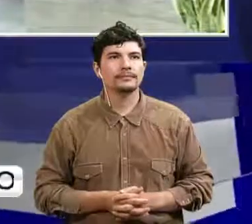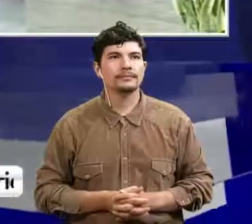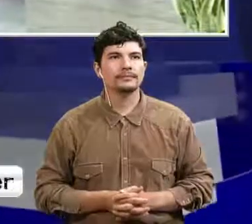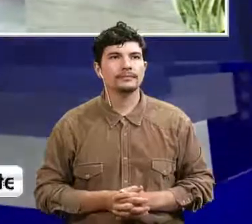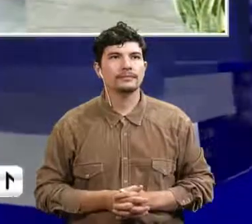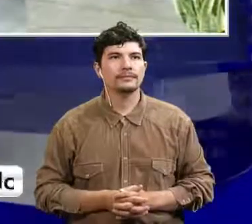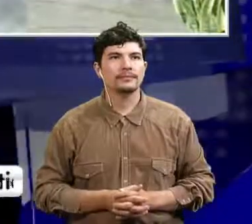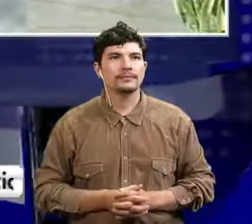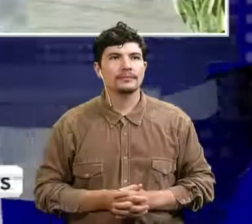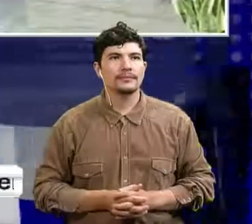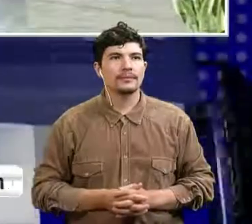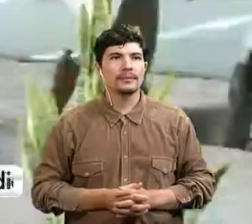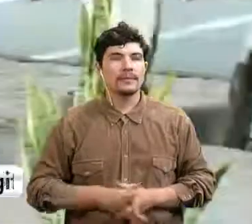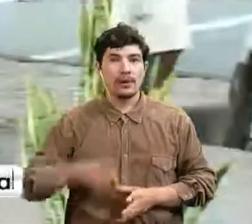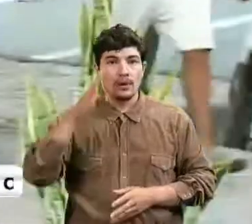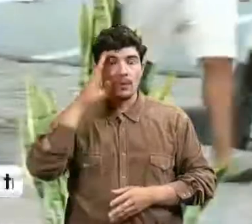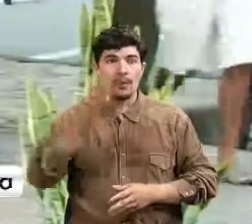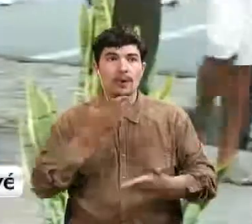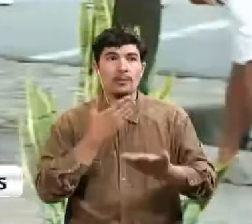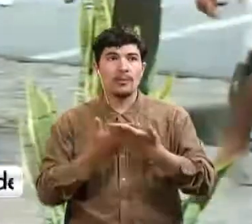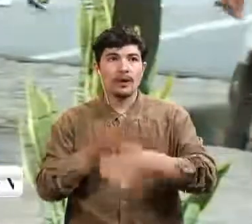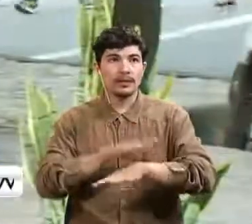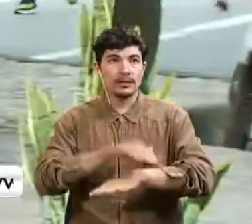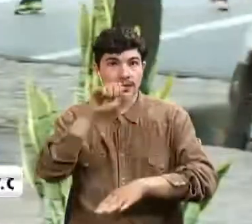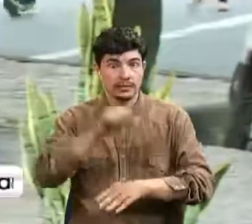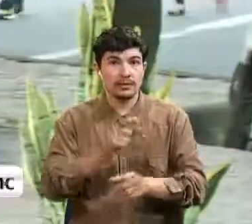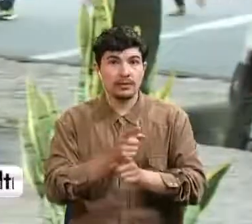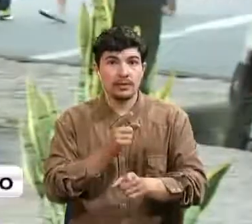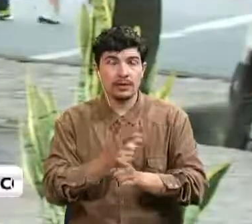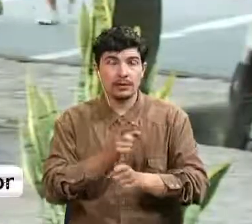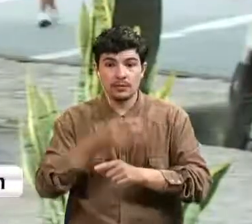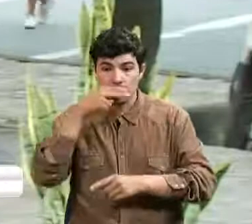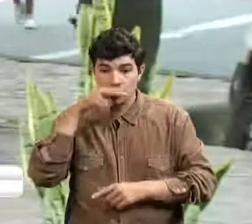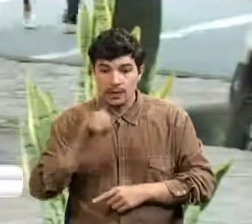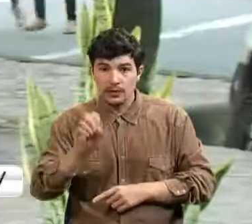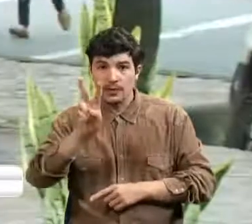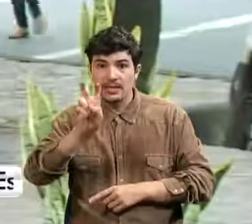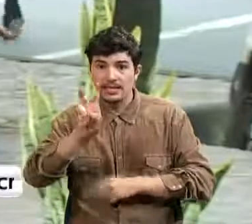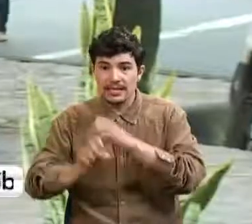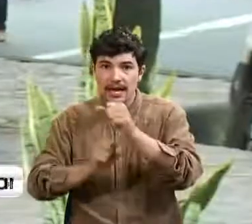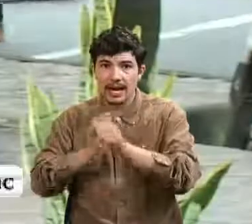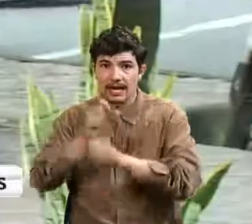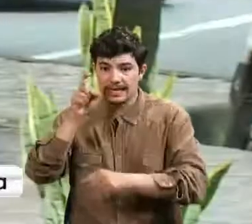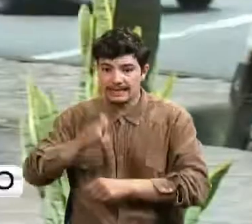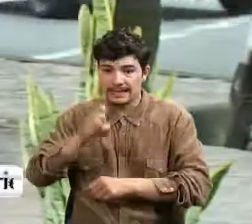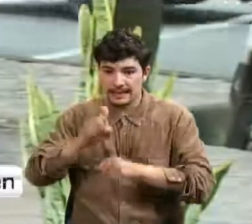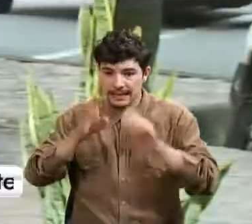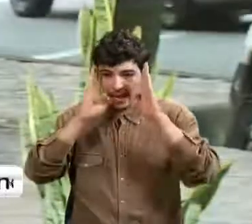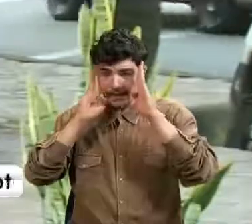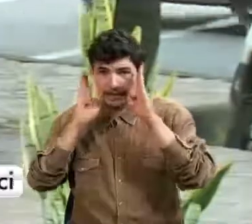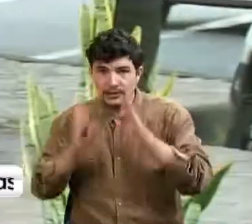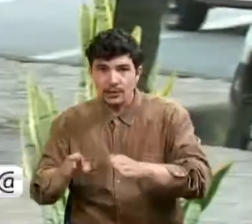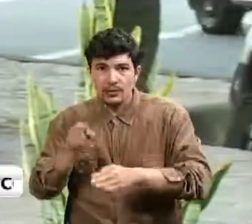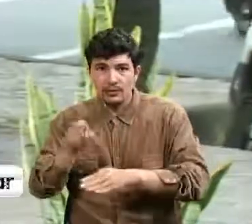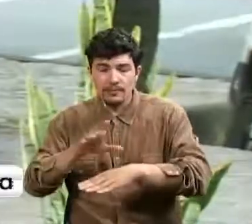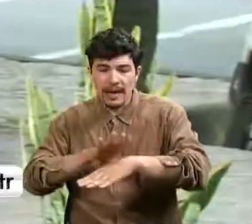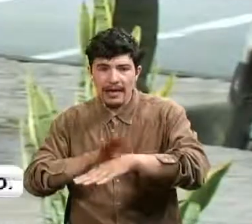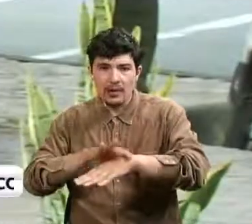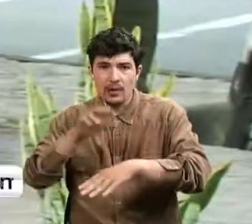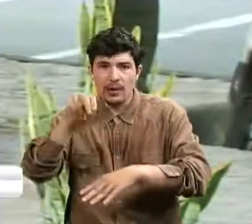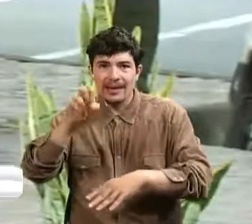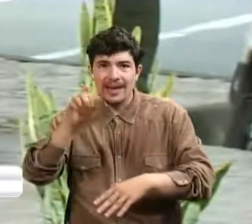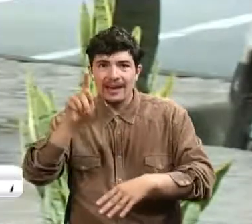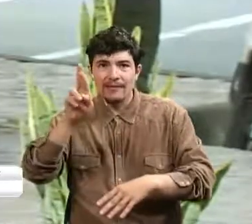Hola, muy buenas tardes. Pues en esta ocasión se trata de un menor de 7 años que necesita la atención urgente de un nefrólogo en Bucaramanga,